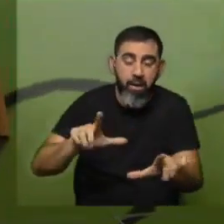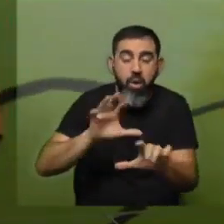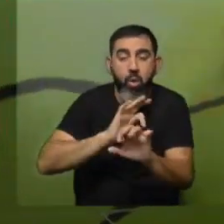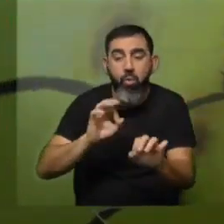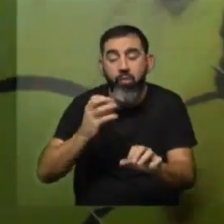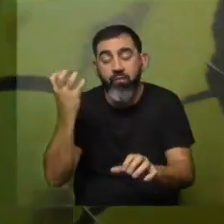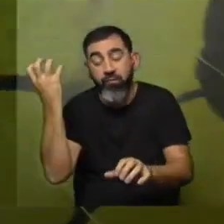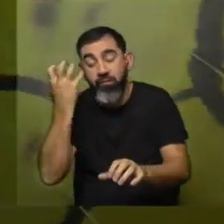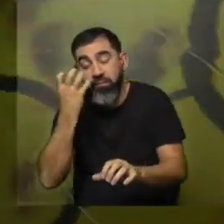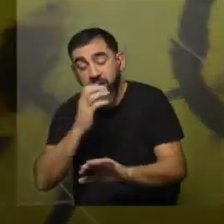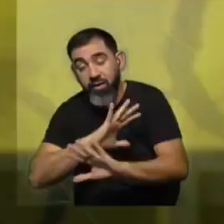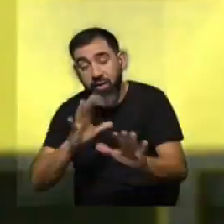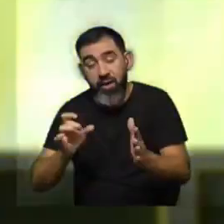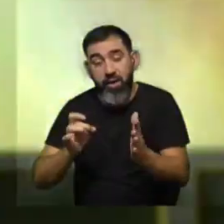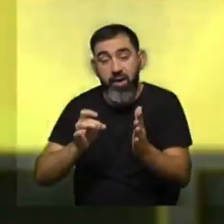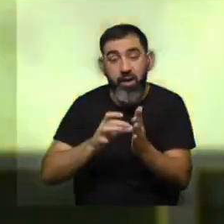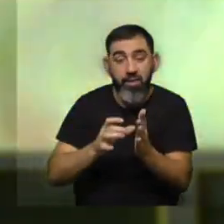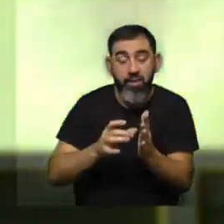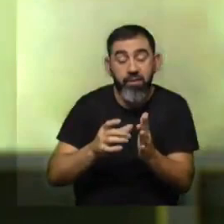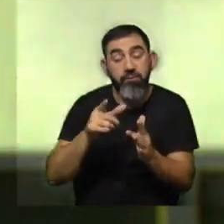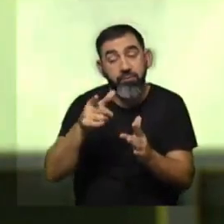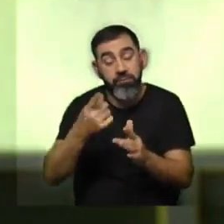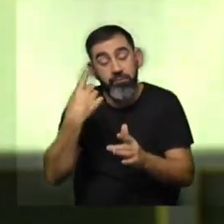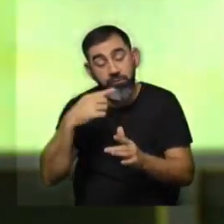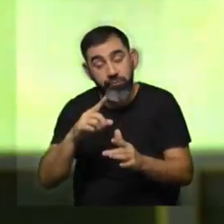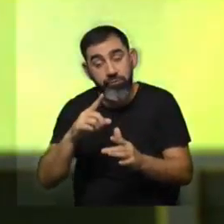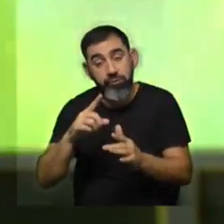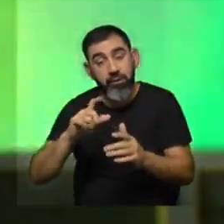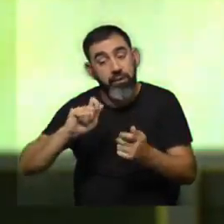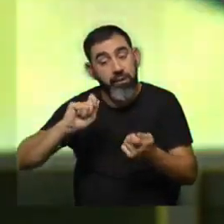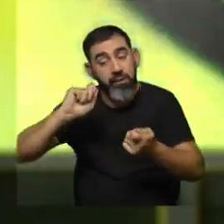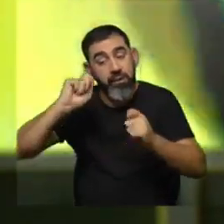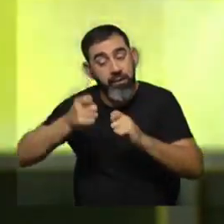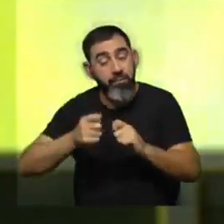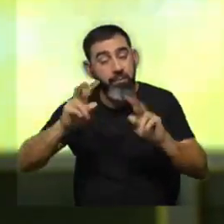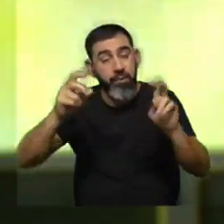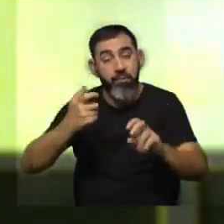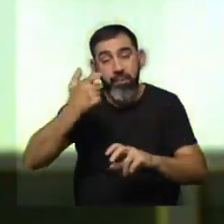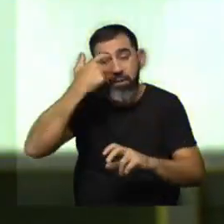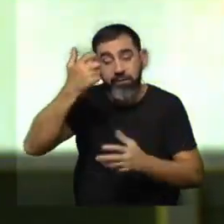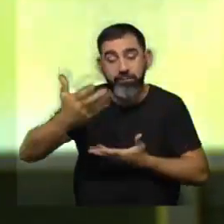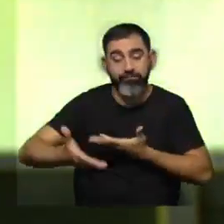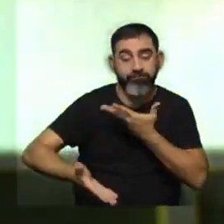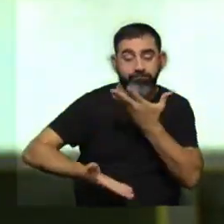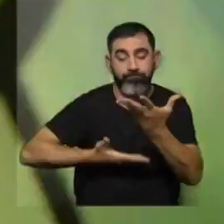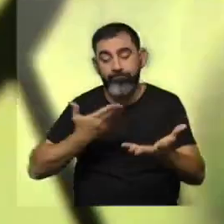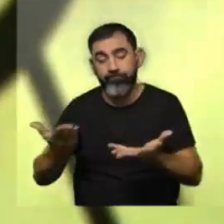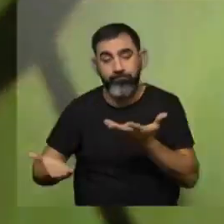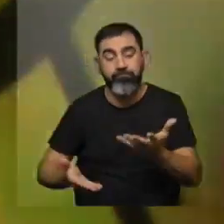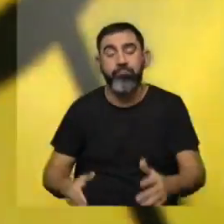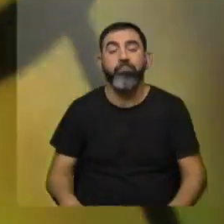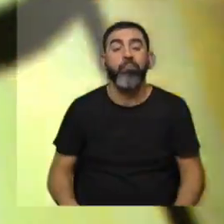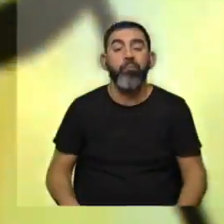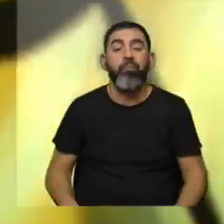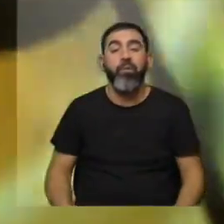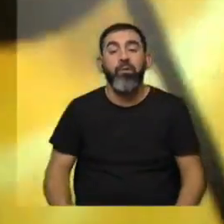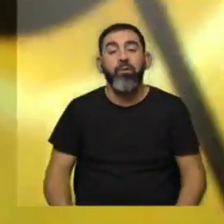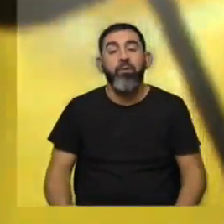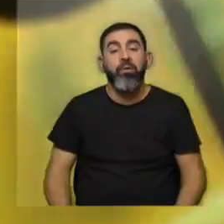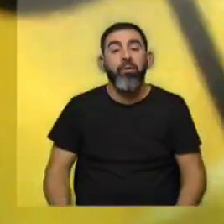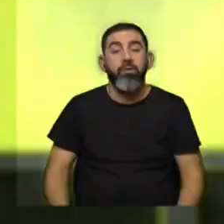la normal, es un elemento que viene a molestar, digamos, distorsiona en los